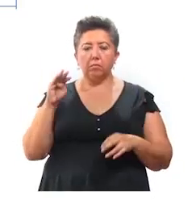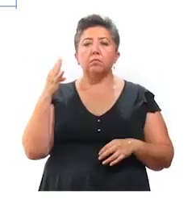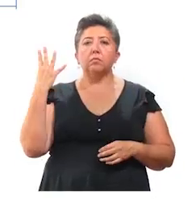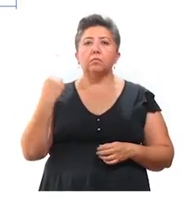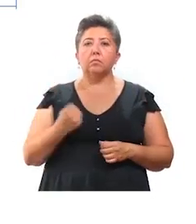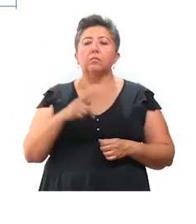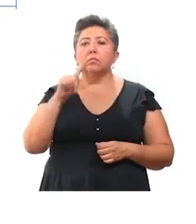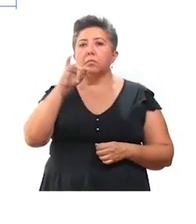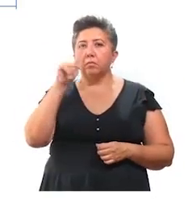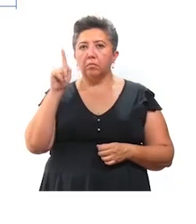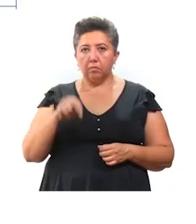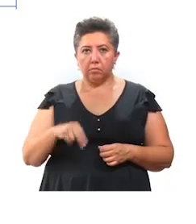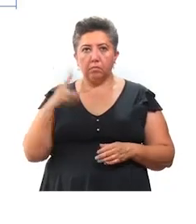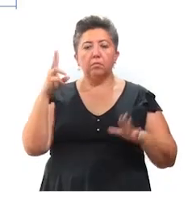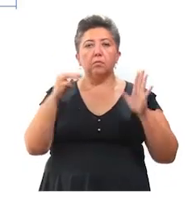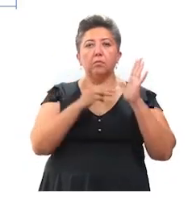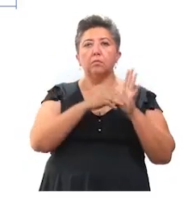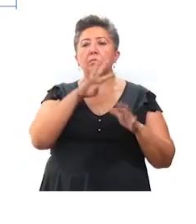2.699, Tizimín,